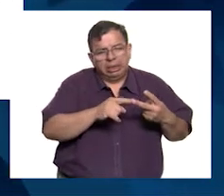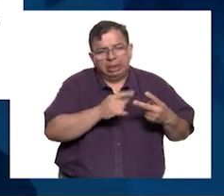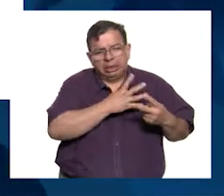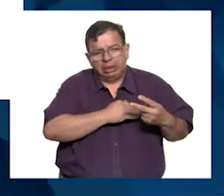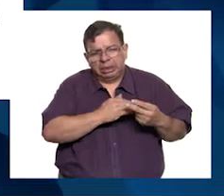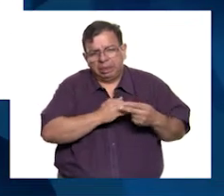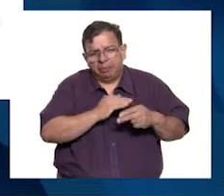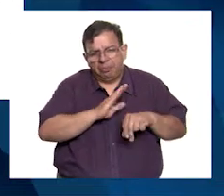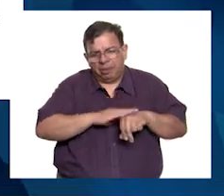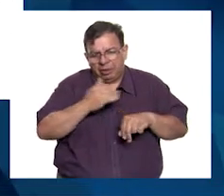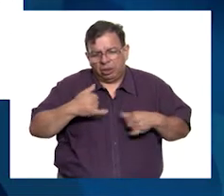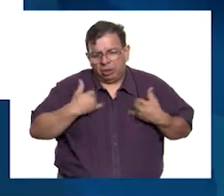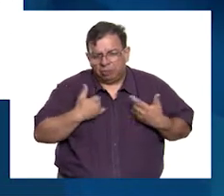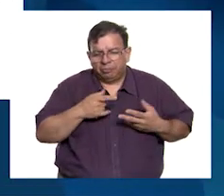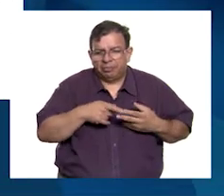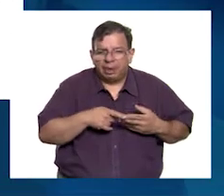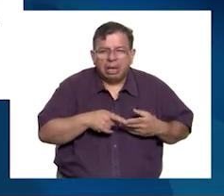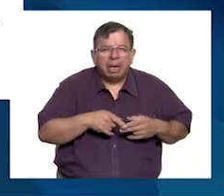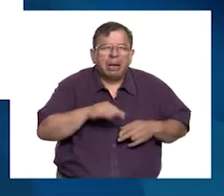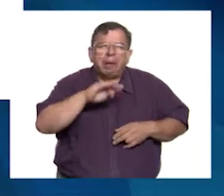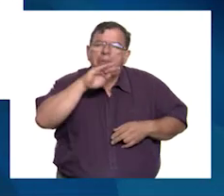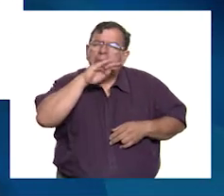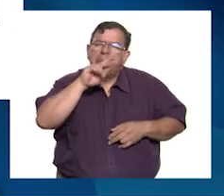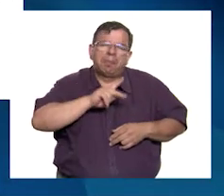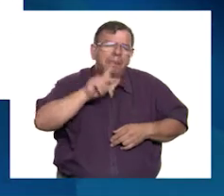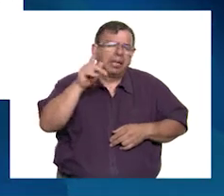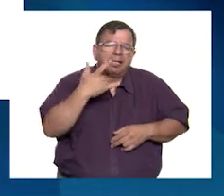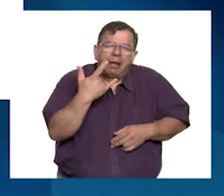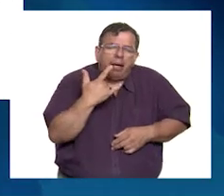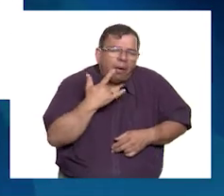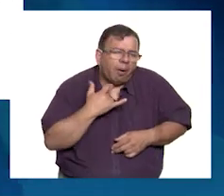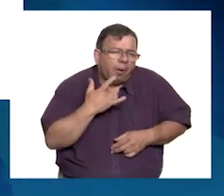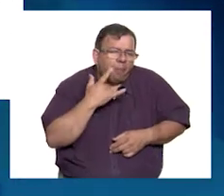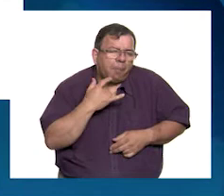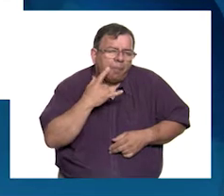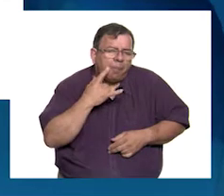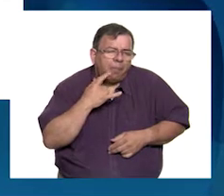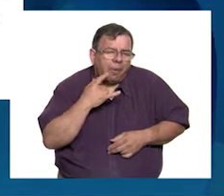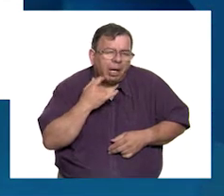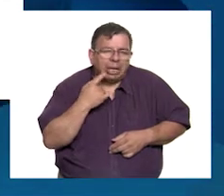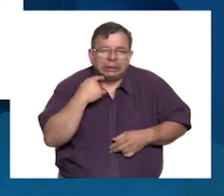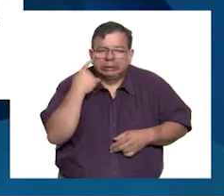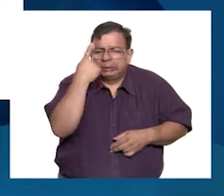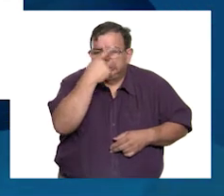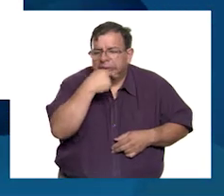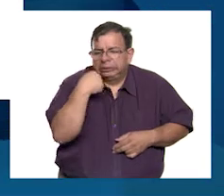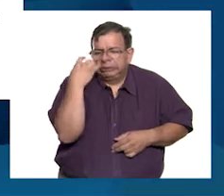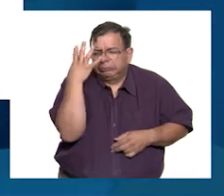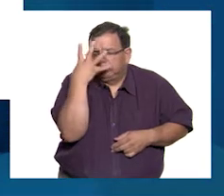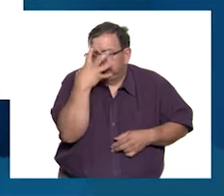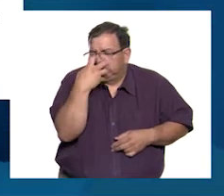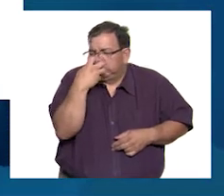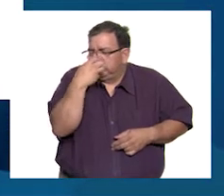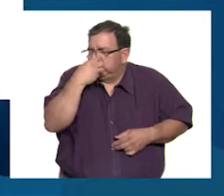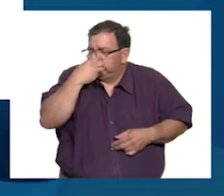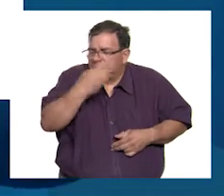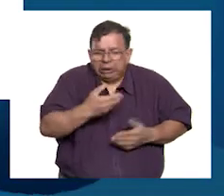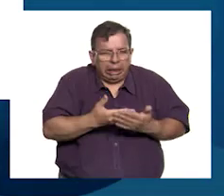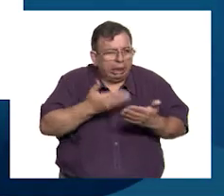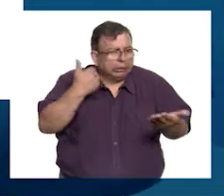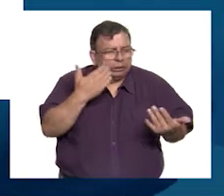vivo retrato de su padre por la dulzura y la cortesía. Era además una de las más bellas jóvenes que se pudo ver